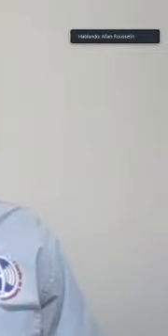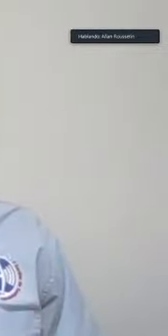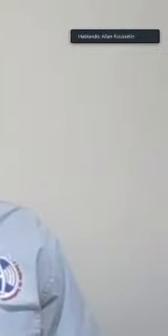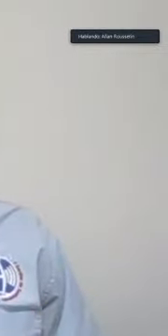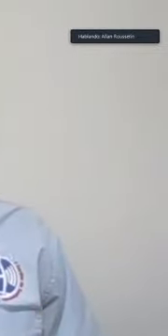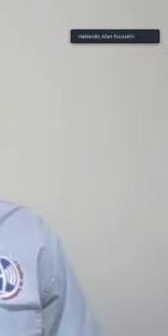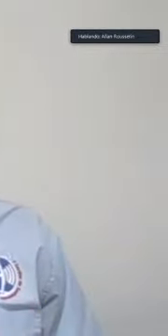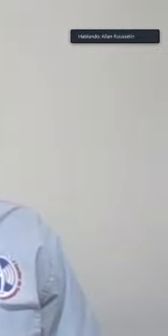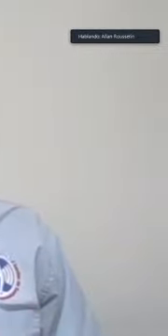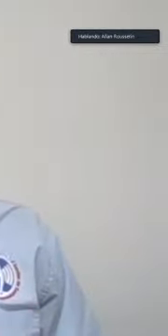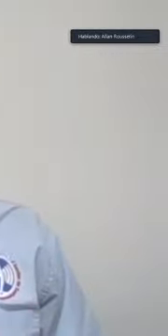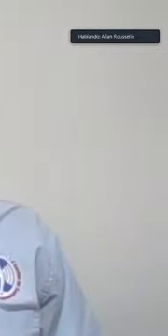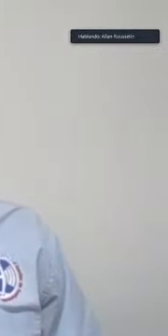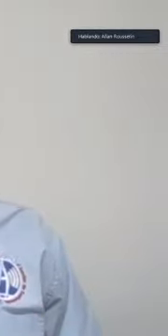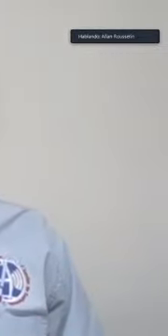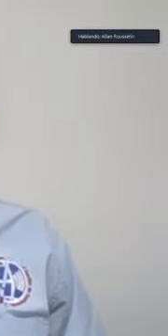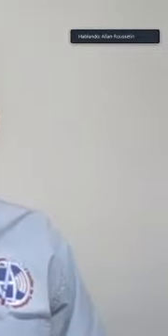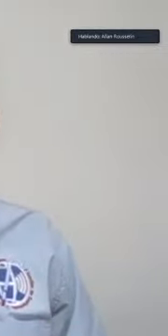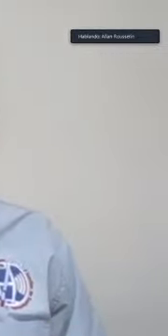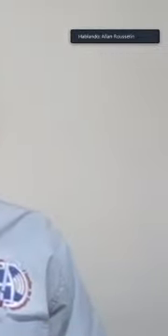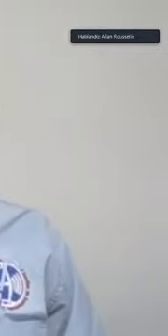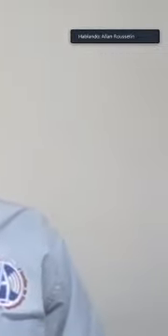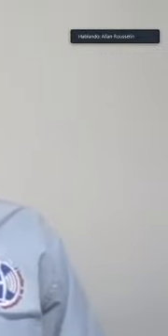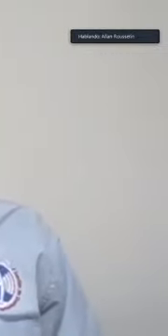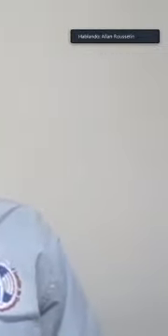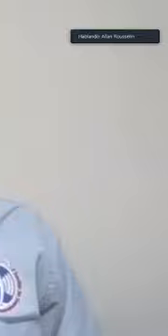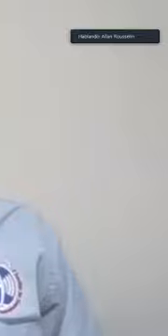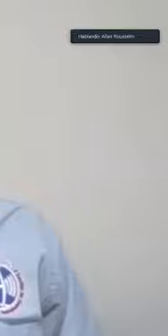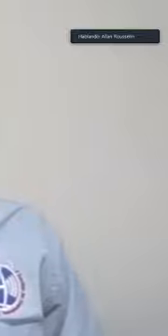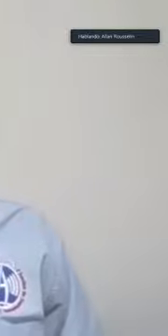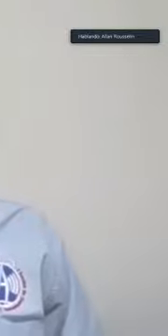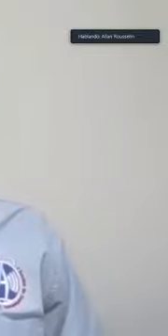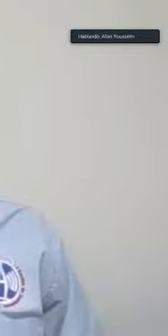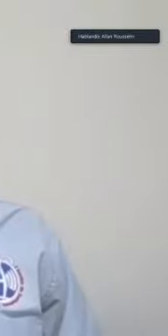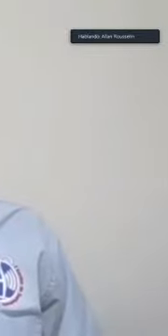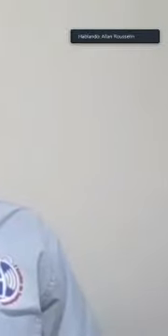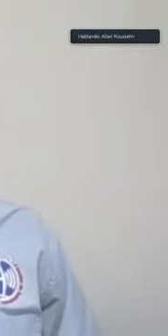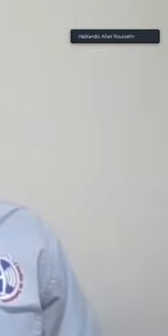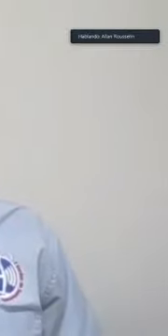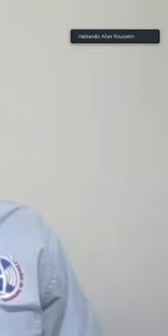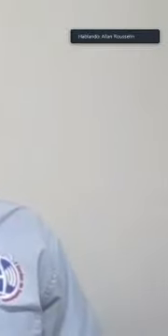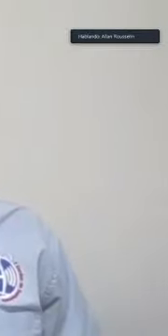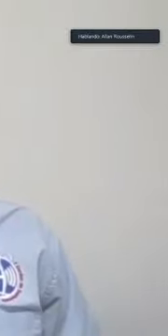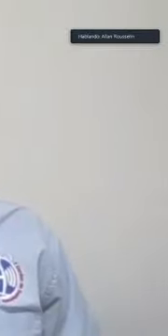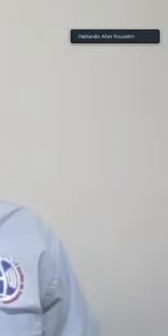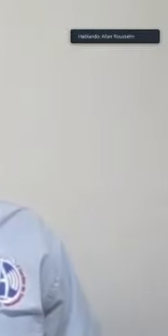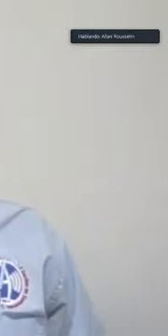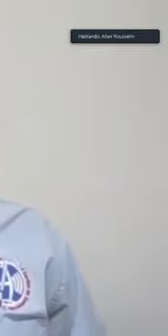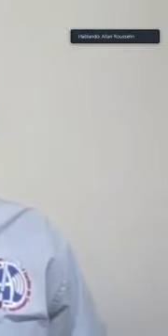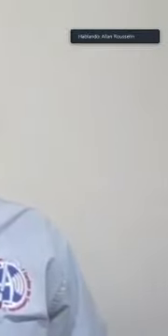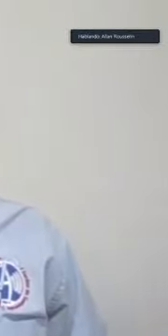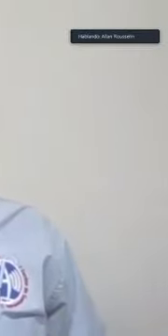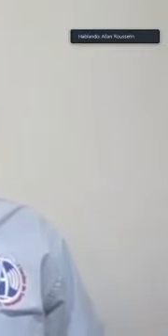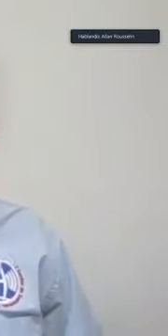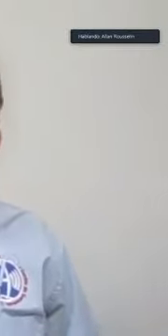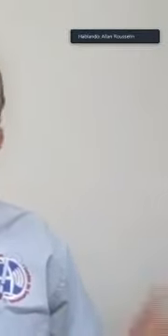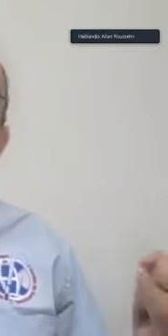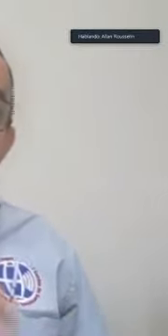apasionada con la causa de la audición. De hecho, es una profesional con 42 años de experiencia. Es educadora